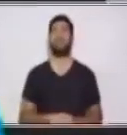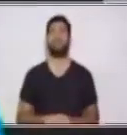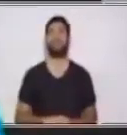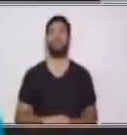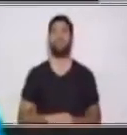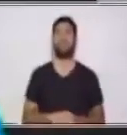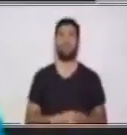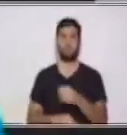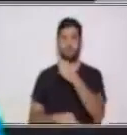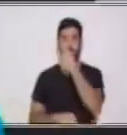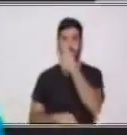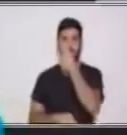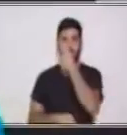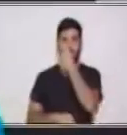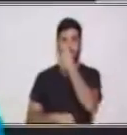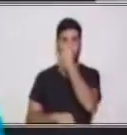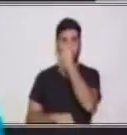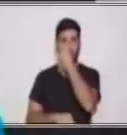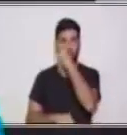Tenemos el